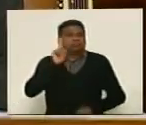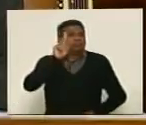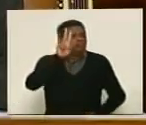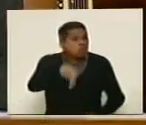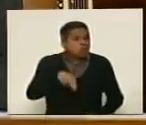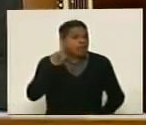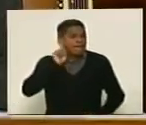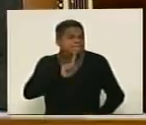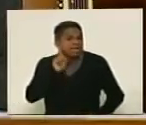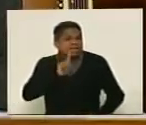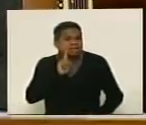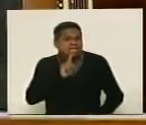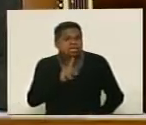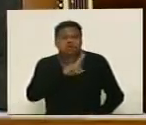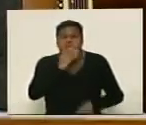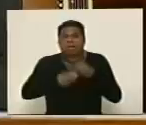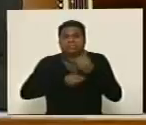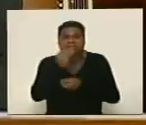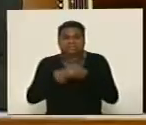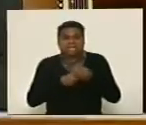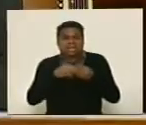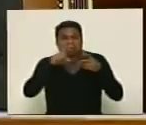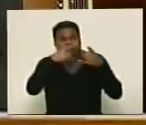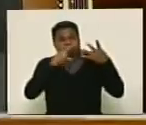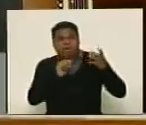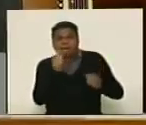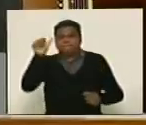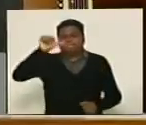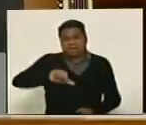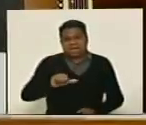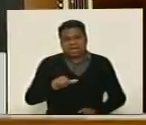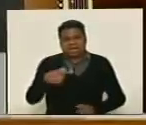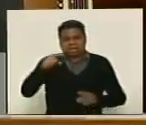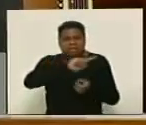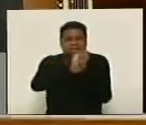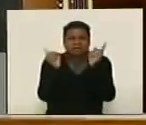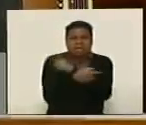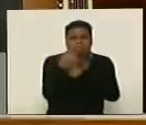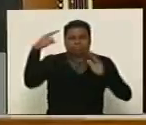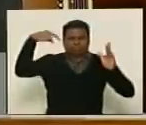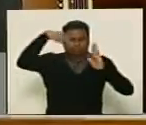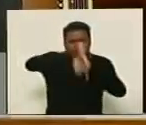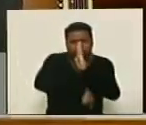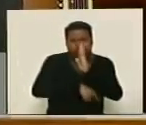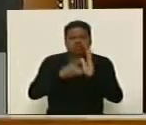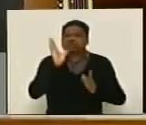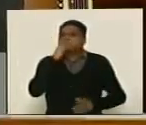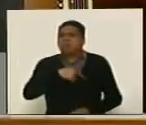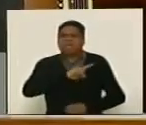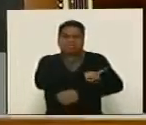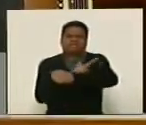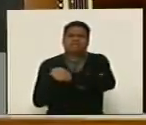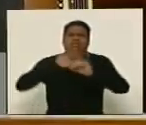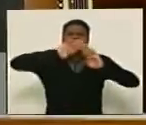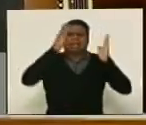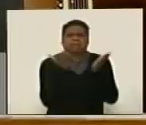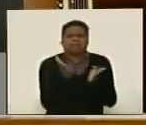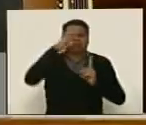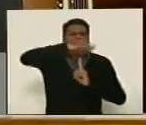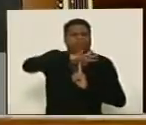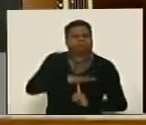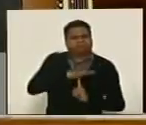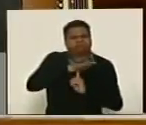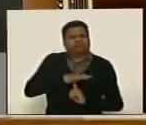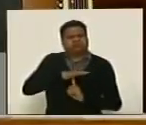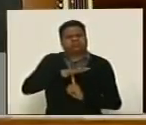ni violar principios éticos, es convicción profunda de que no existe fuerza en el mundo capaz de aplastar la fuerza de